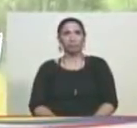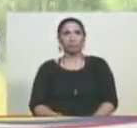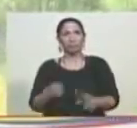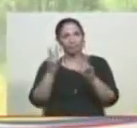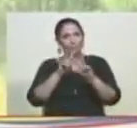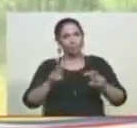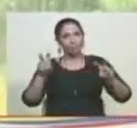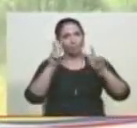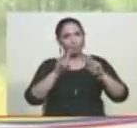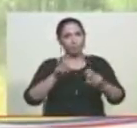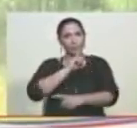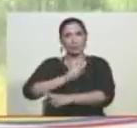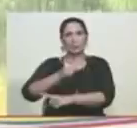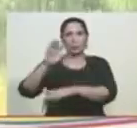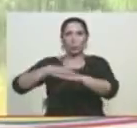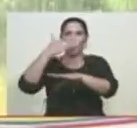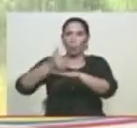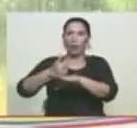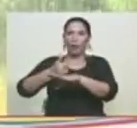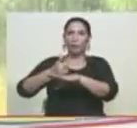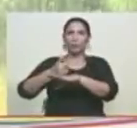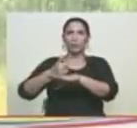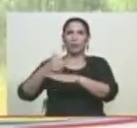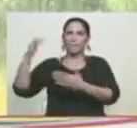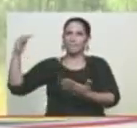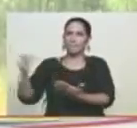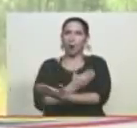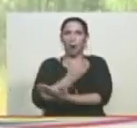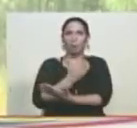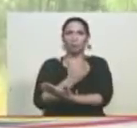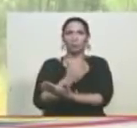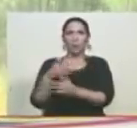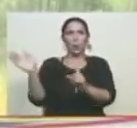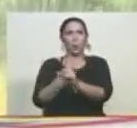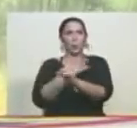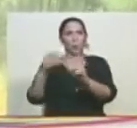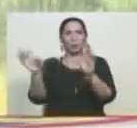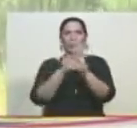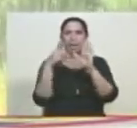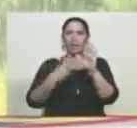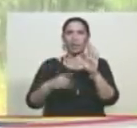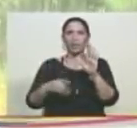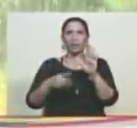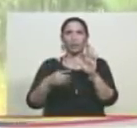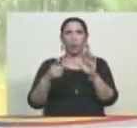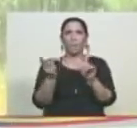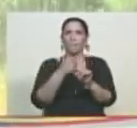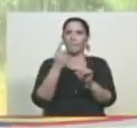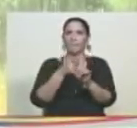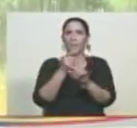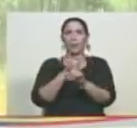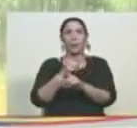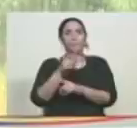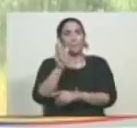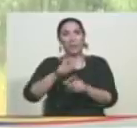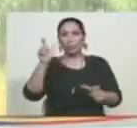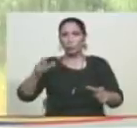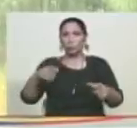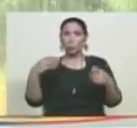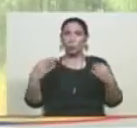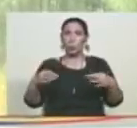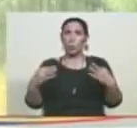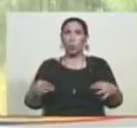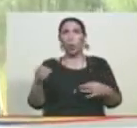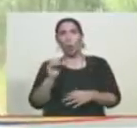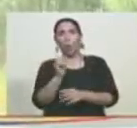Investigar y sancionar a los culpables de los desalojos y violaciones a los derechos fundamentales, sean civiles o militares. Nos